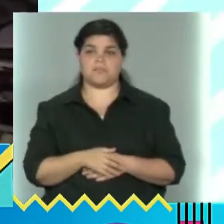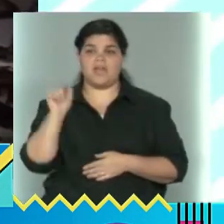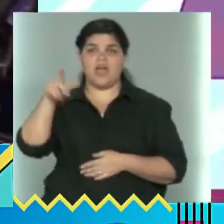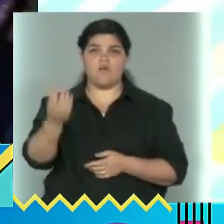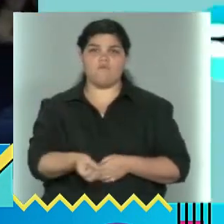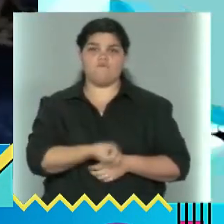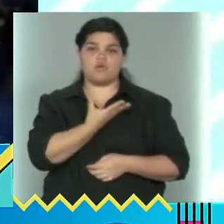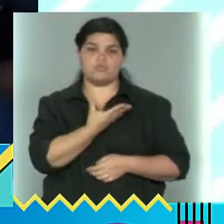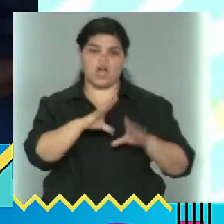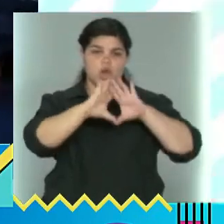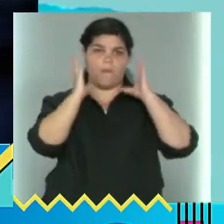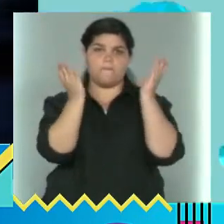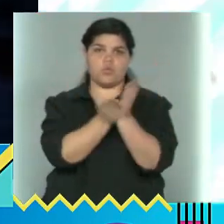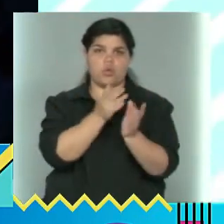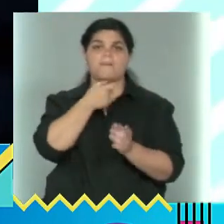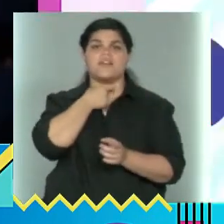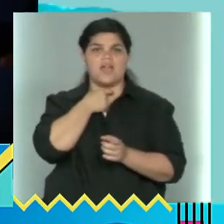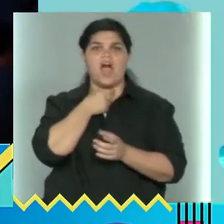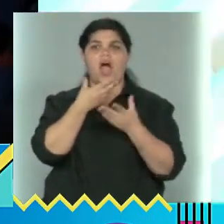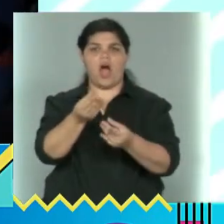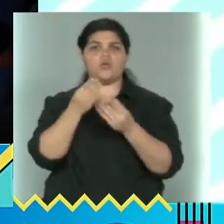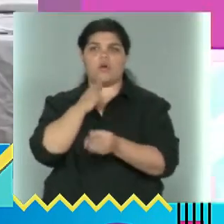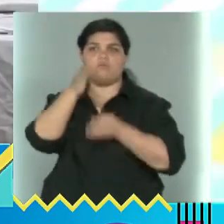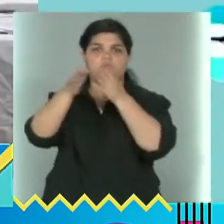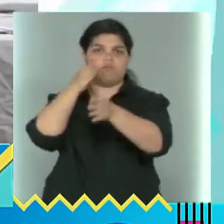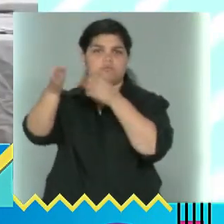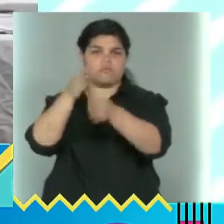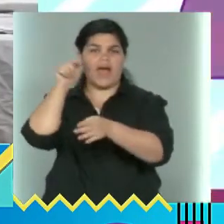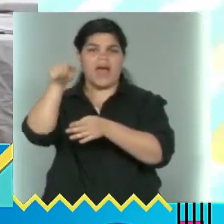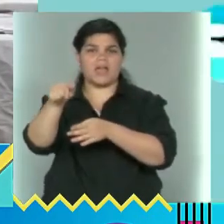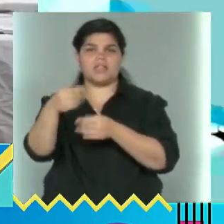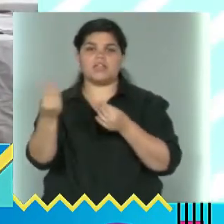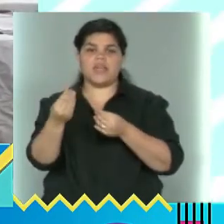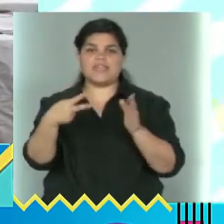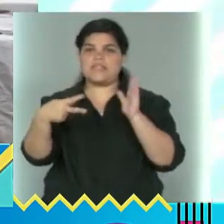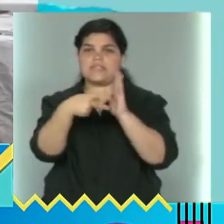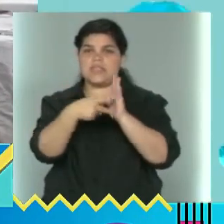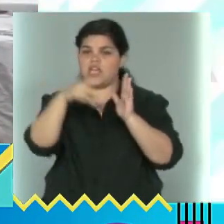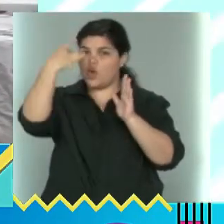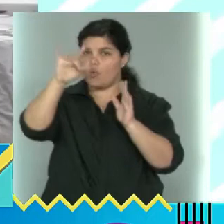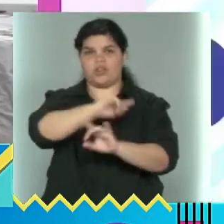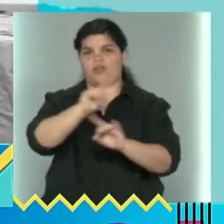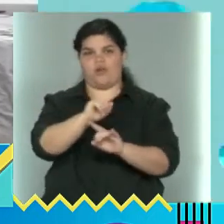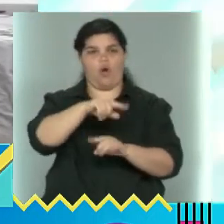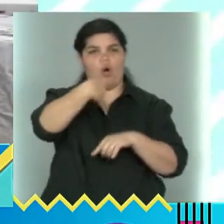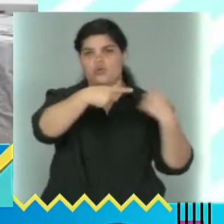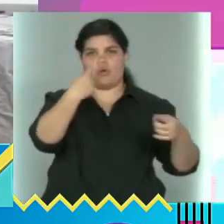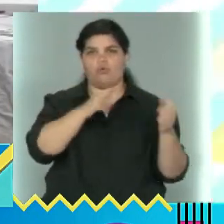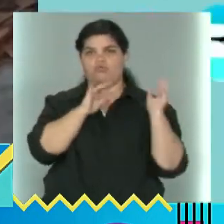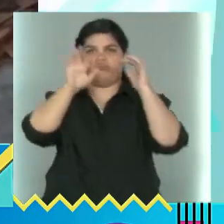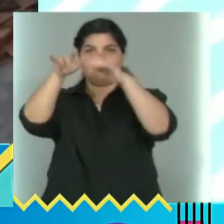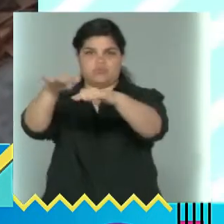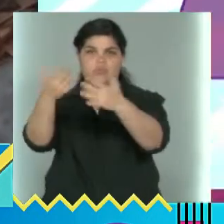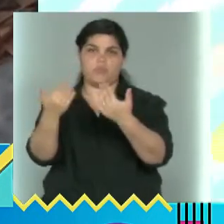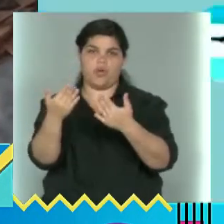muchas partes del mundo para ayudar a estos refugiados que no solo eran sirios, sino de distintas partes. Bien, perfecto. Sí,